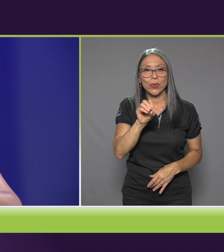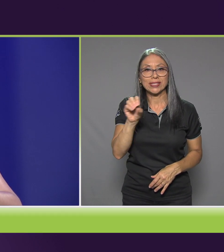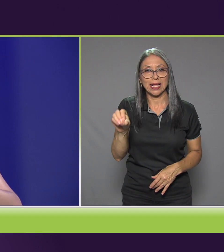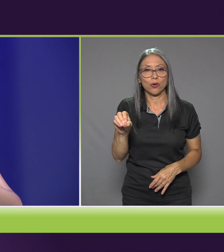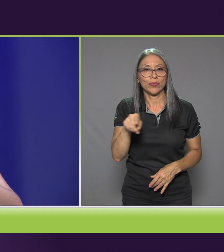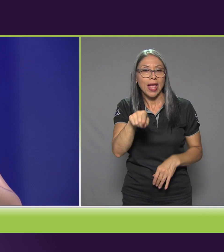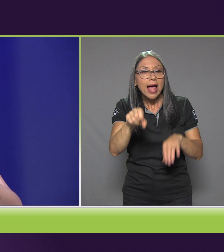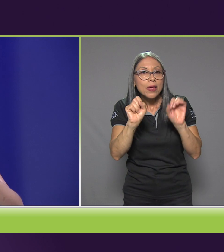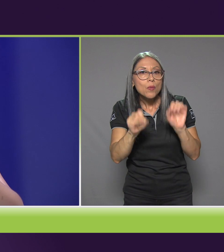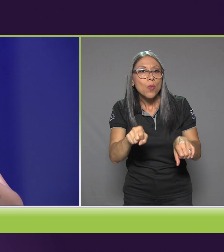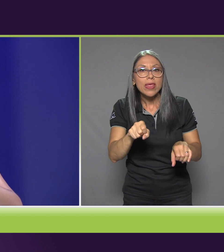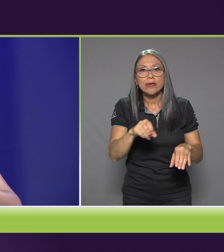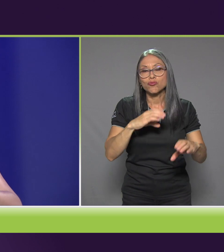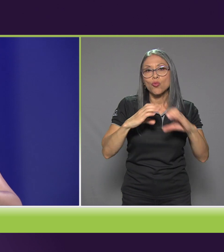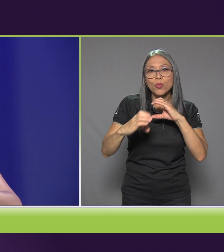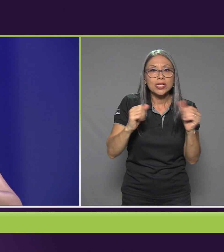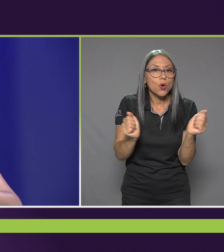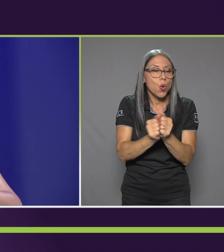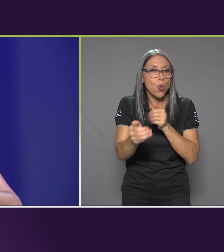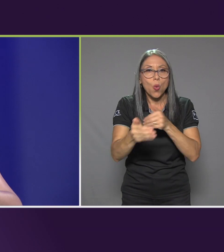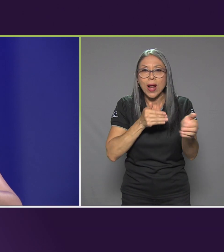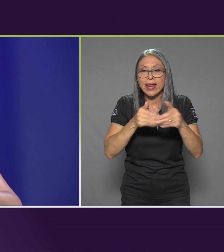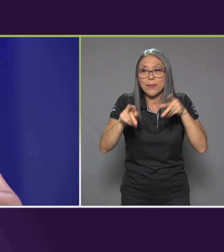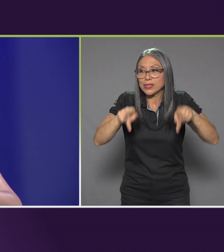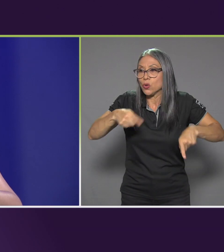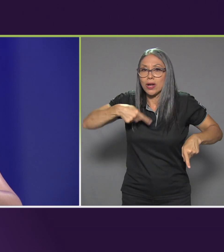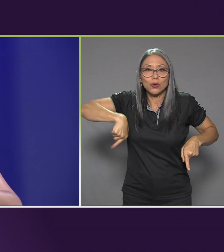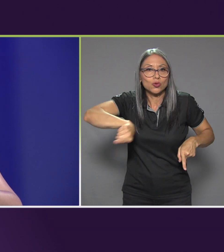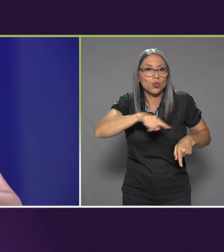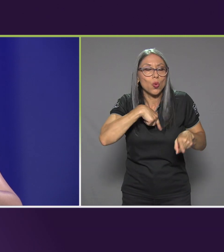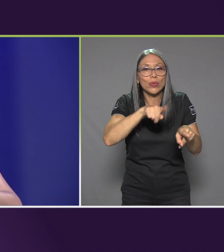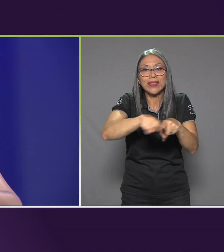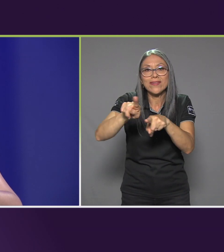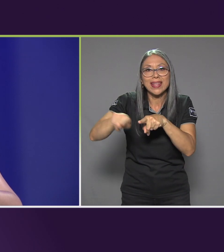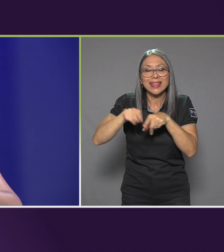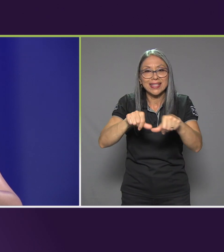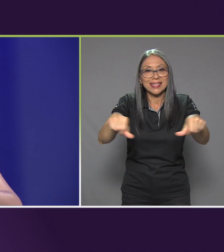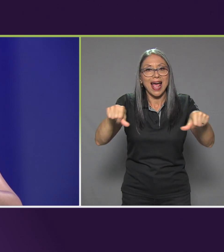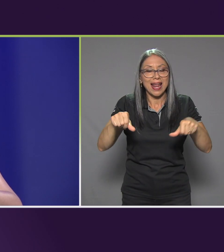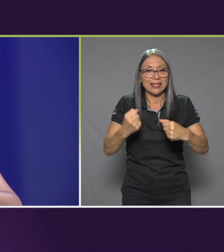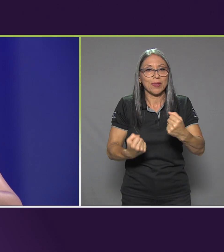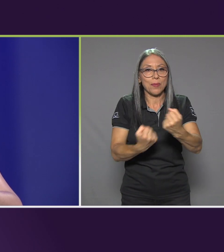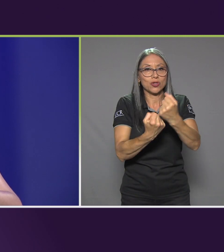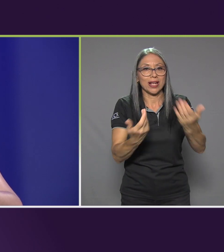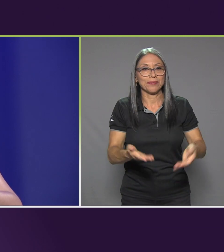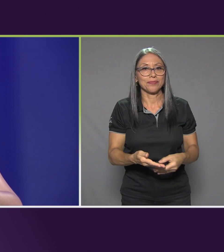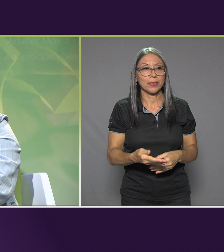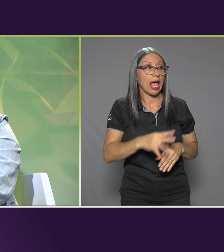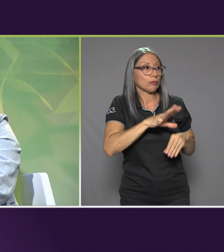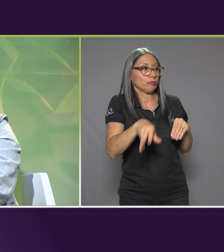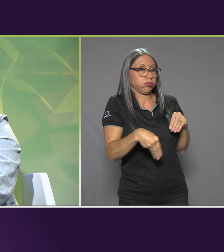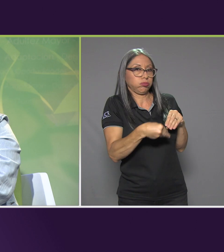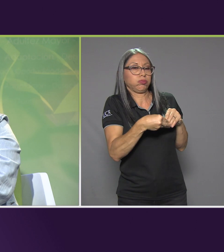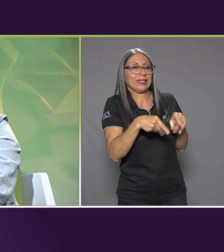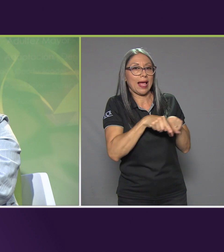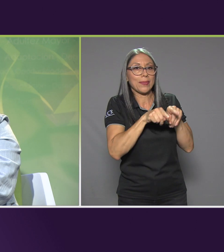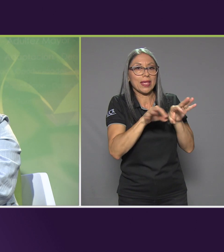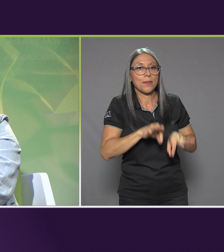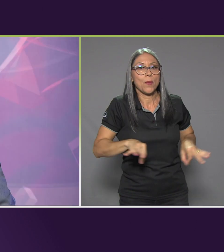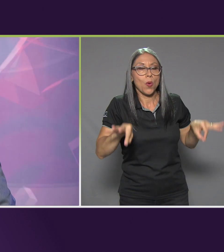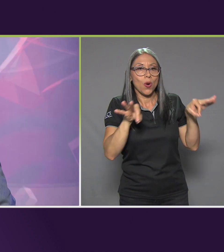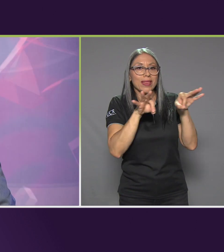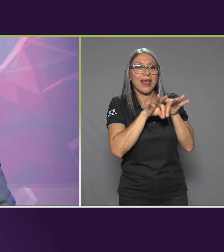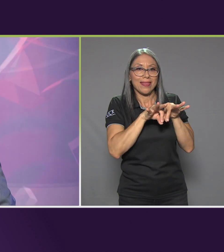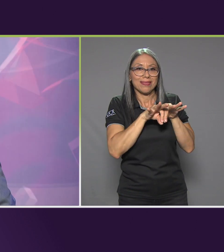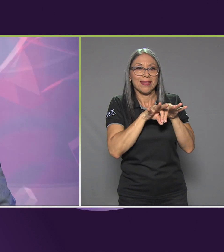25281900, ¿verdad? Y pues ahí se pueden comunicar con cualquiera de nosotros en las diferentes áreas que tenemos para apoyar. Otra cosa importante también